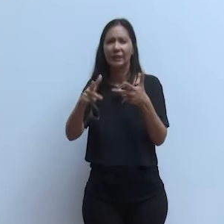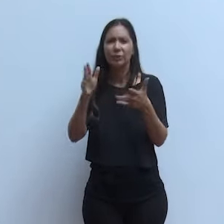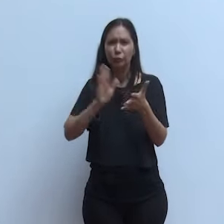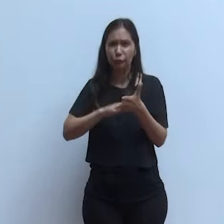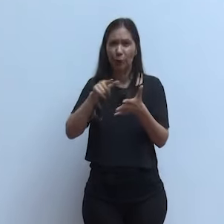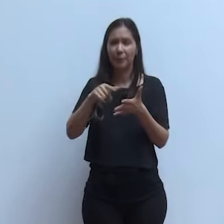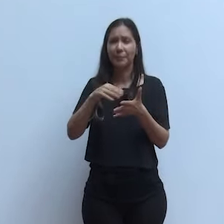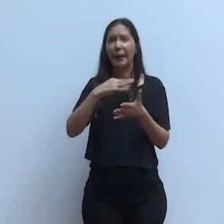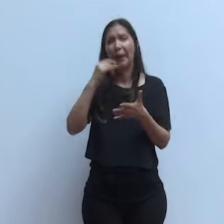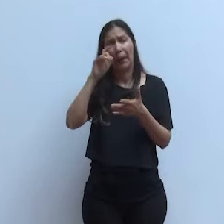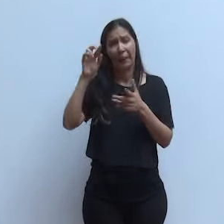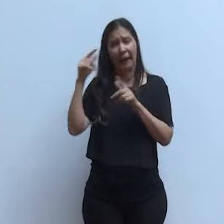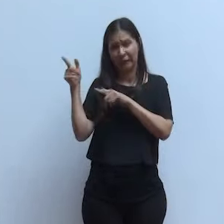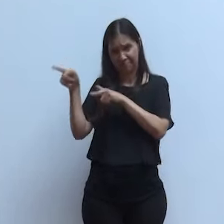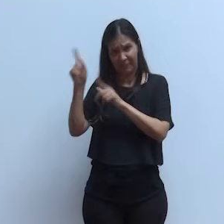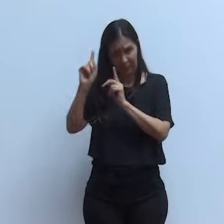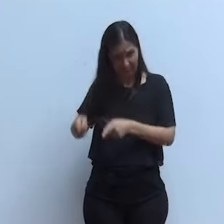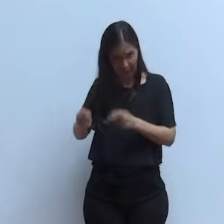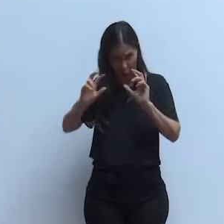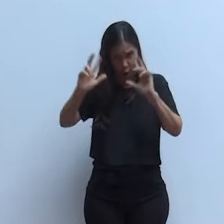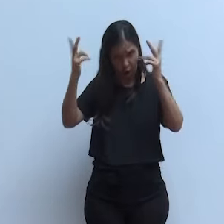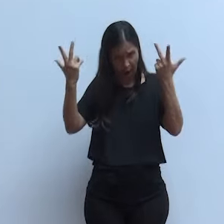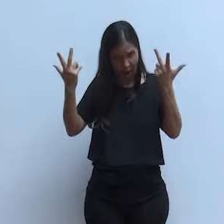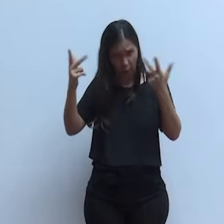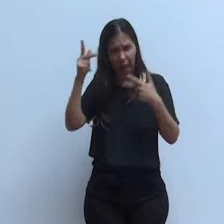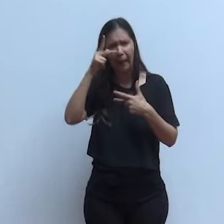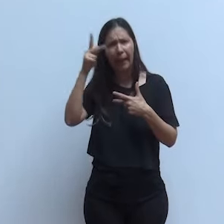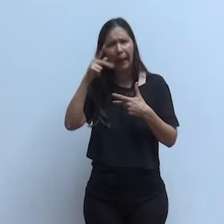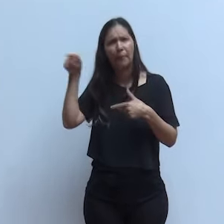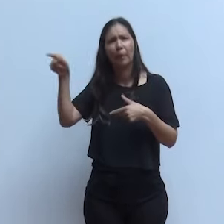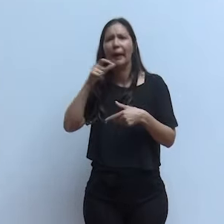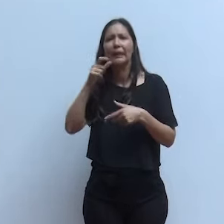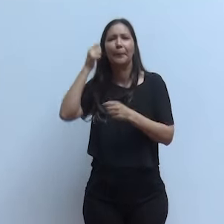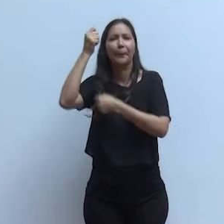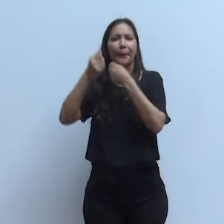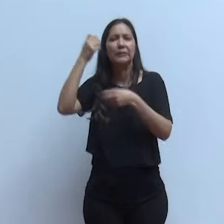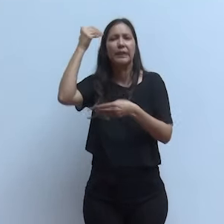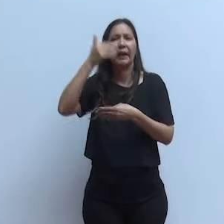también está enojado está enojado con ese quinero que que bajaba La persiana no